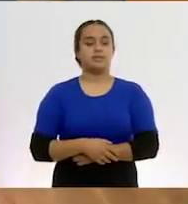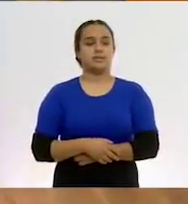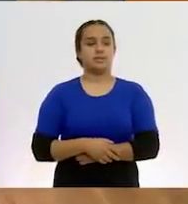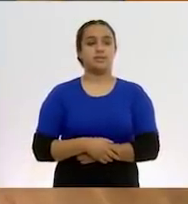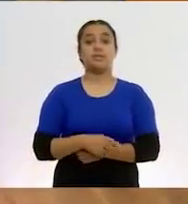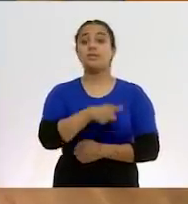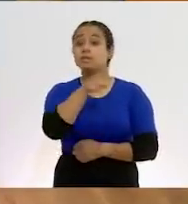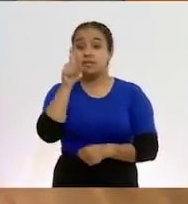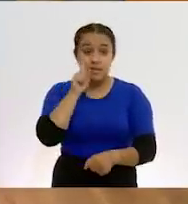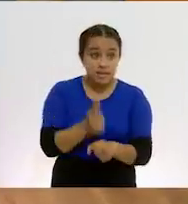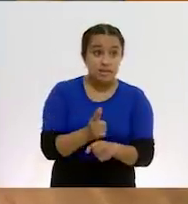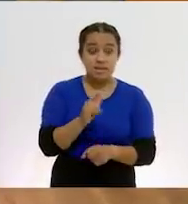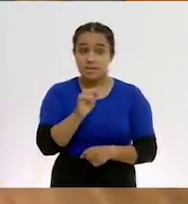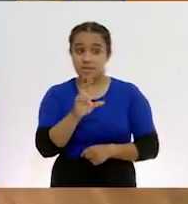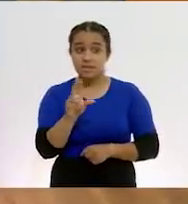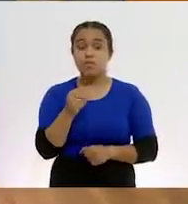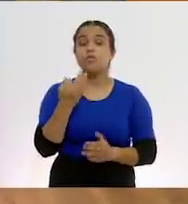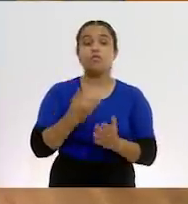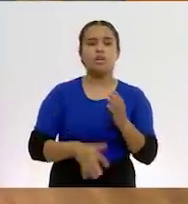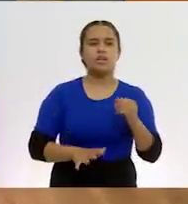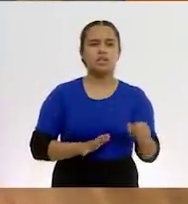ver, ¿quién se dio cuenta?